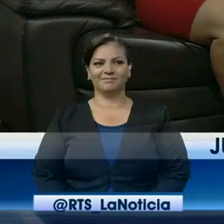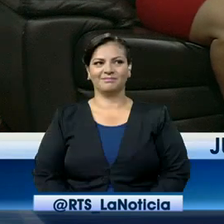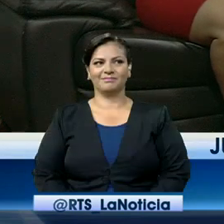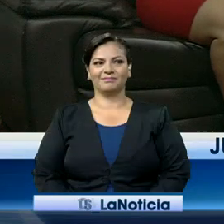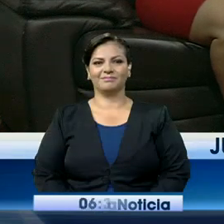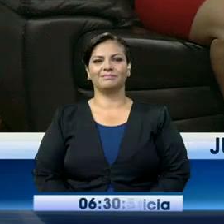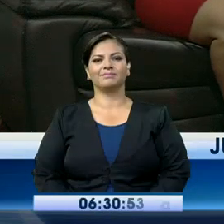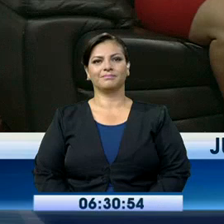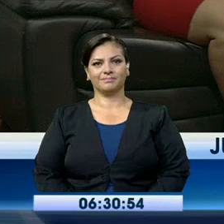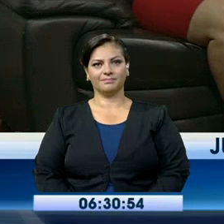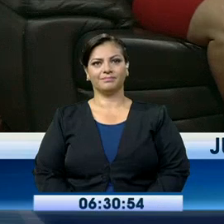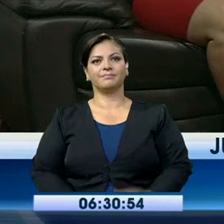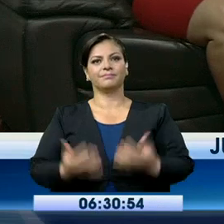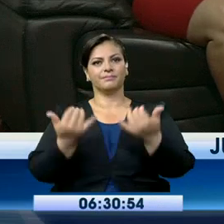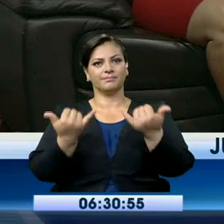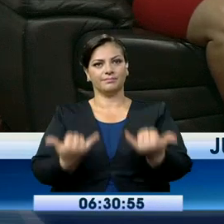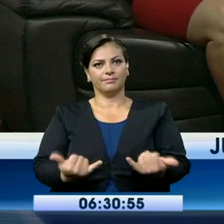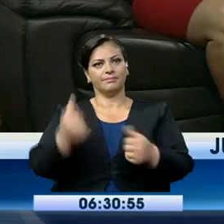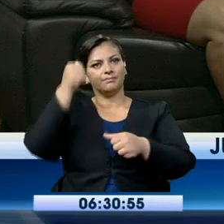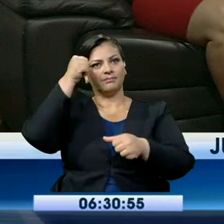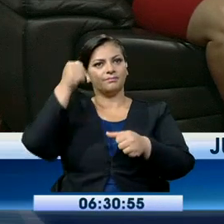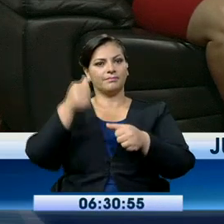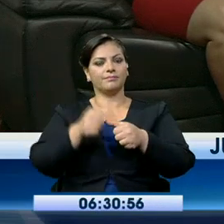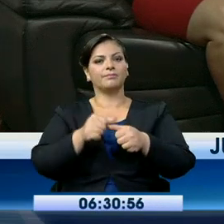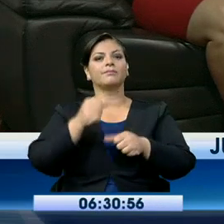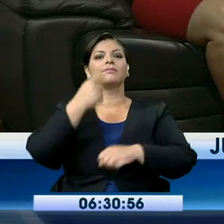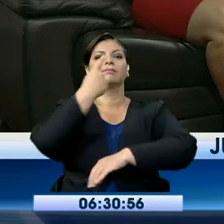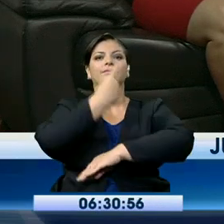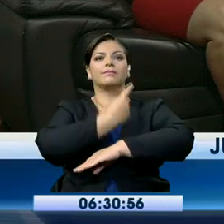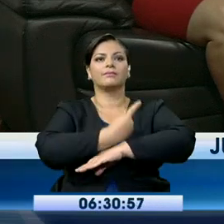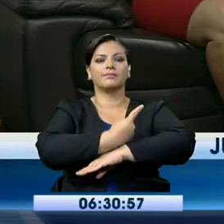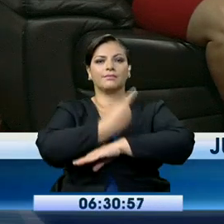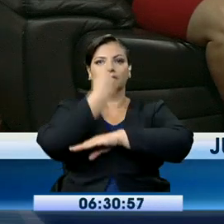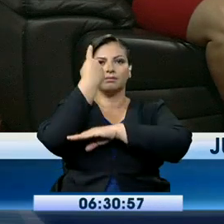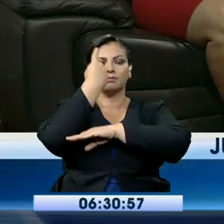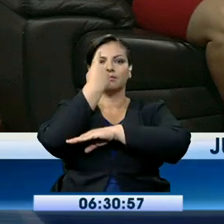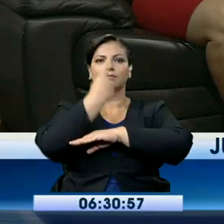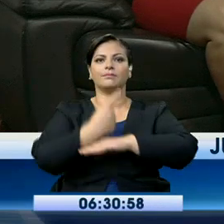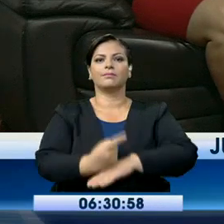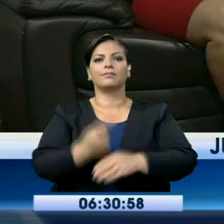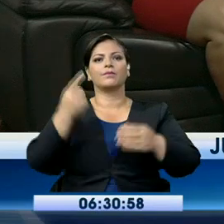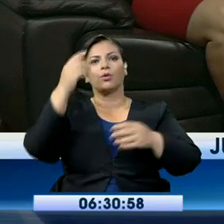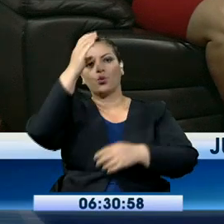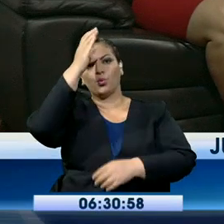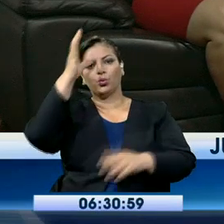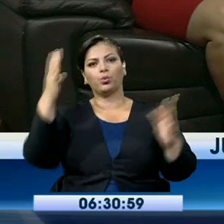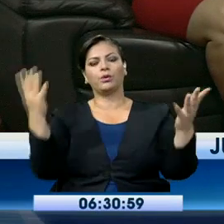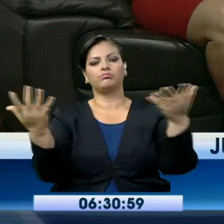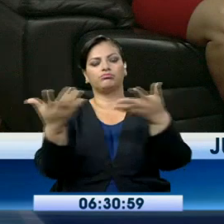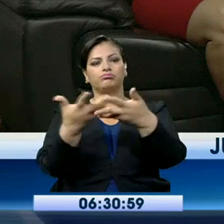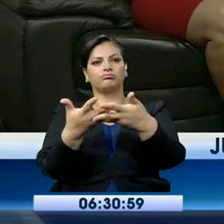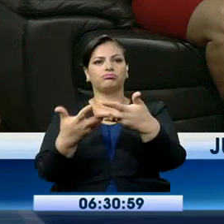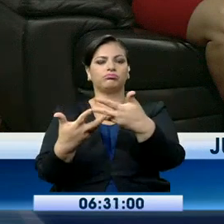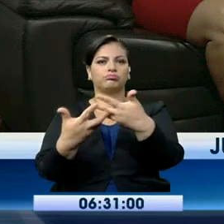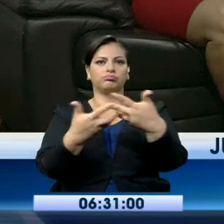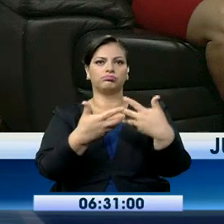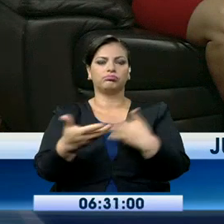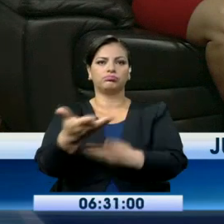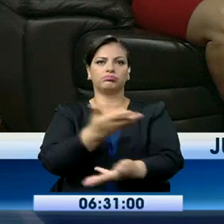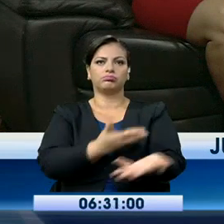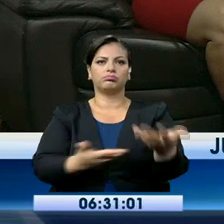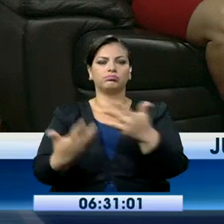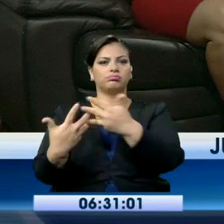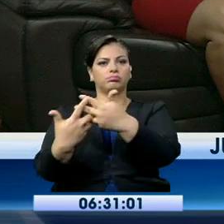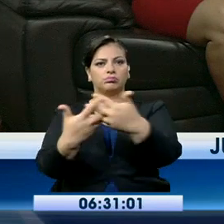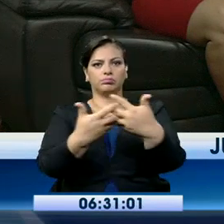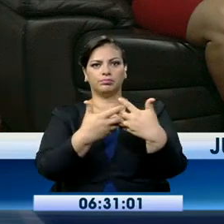mundos. Totalmente. Así es. Para bien o para mal, Luisa, tenemos herencia también del viejo continente que trajeron los españoles aquí a